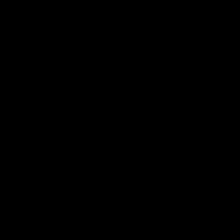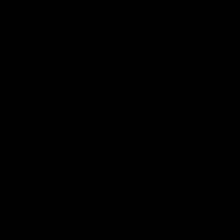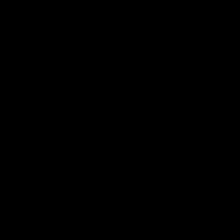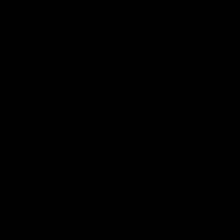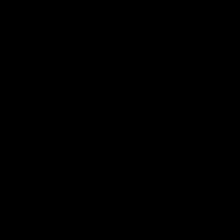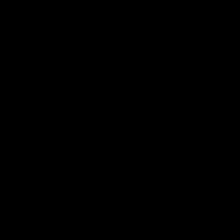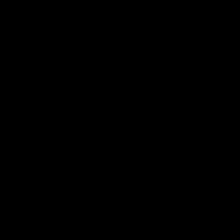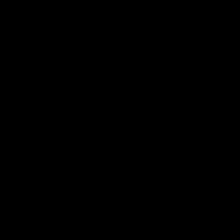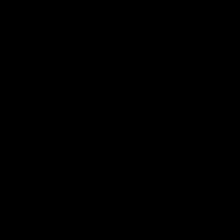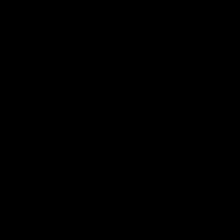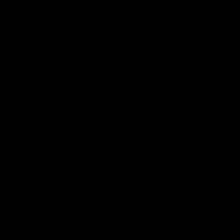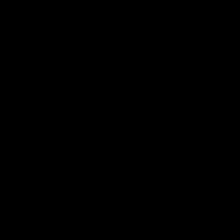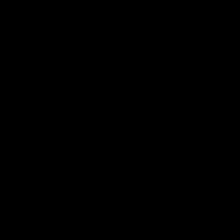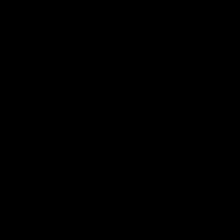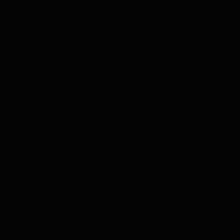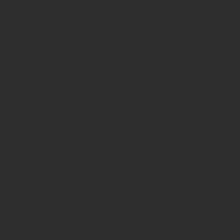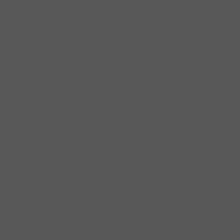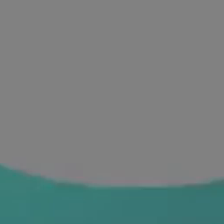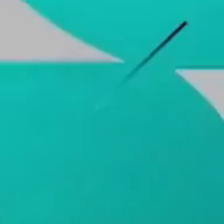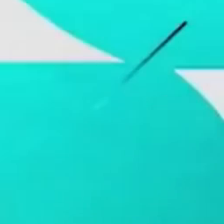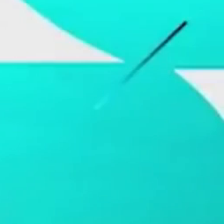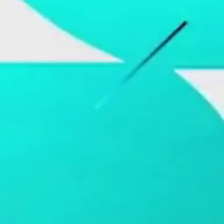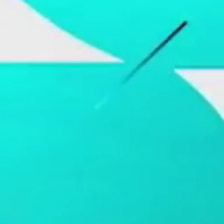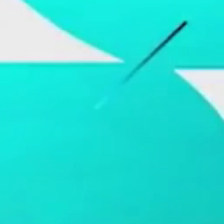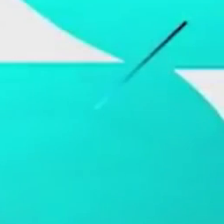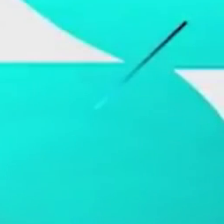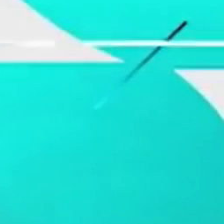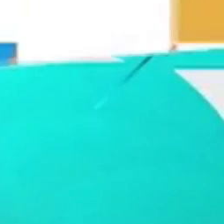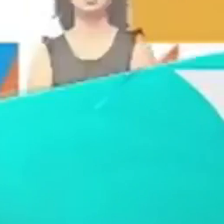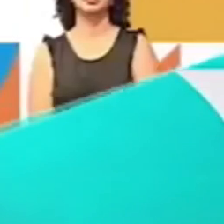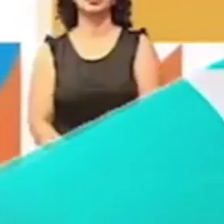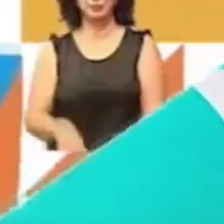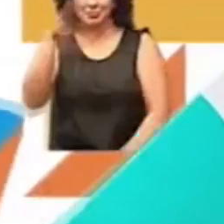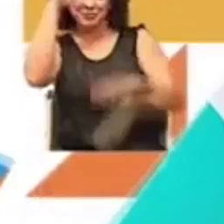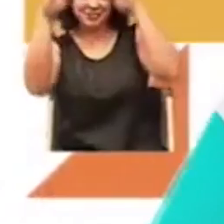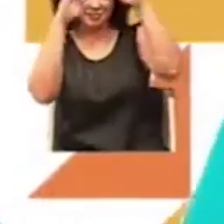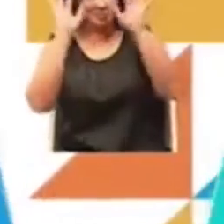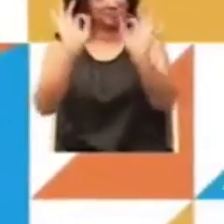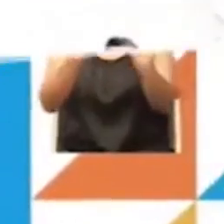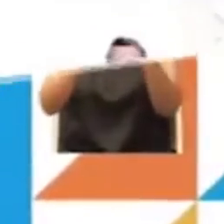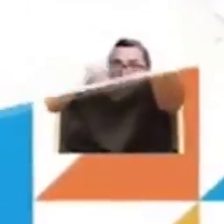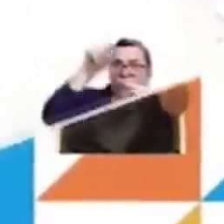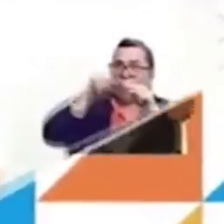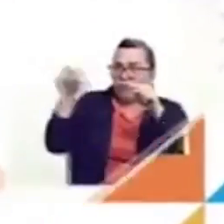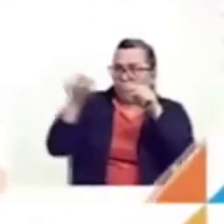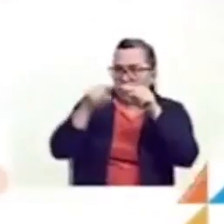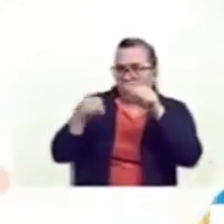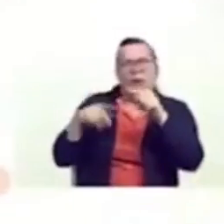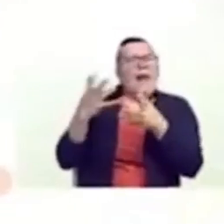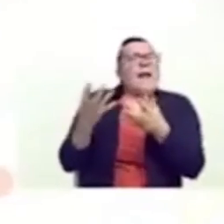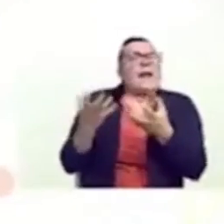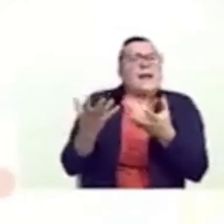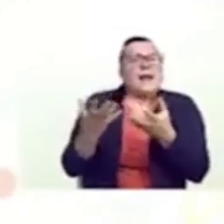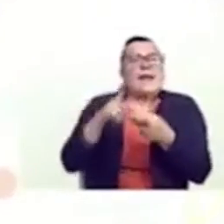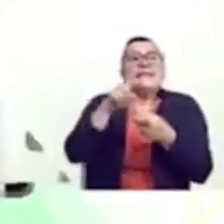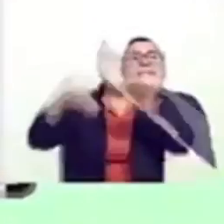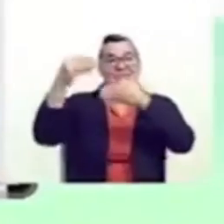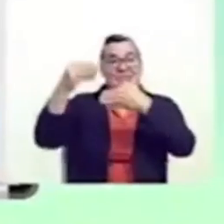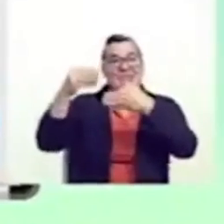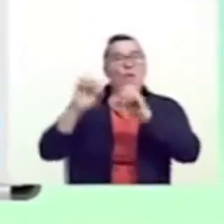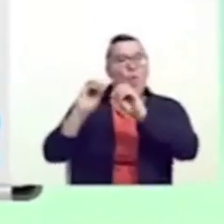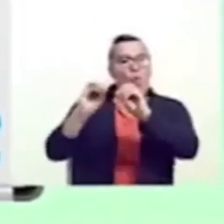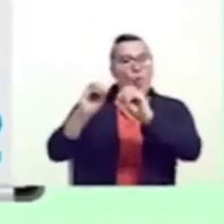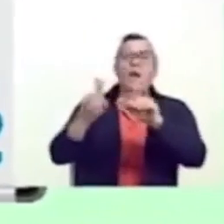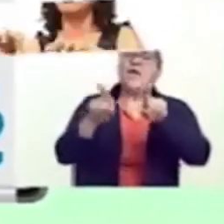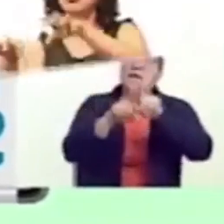y se compone de acciones curriculares pedagógicas evaluativas y tecnológicas que se articulan para el abordaje del proceso